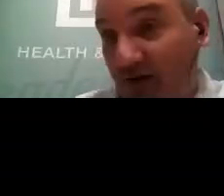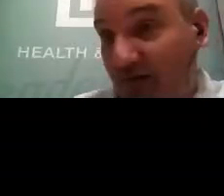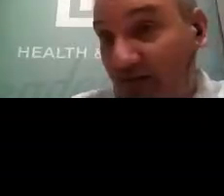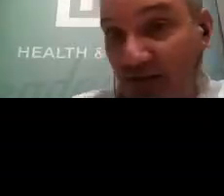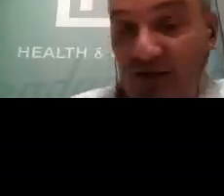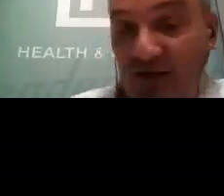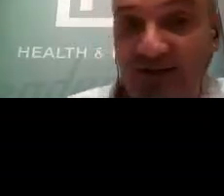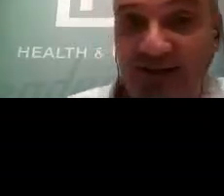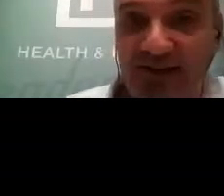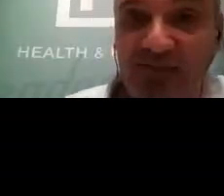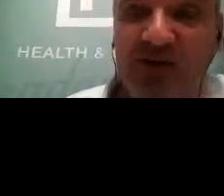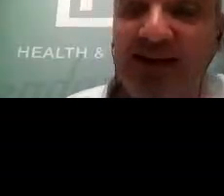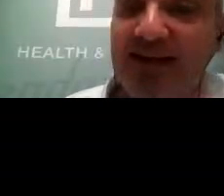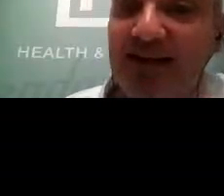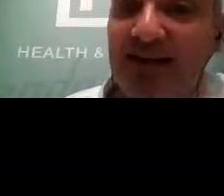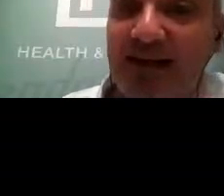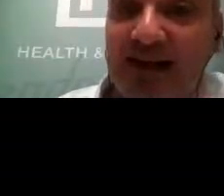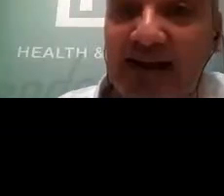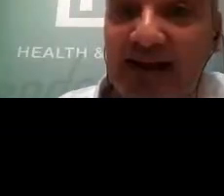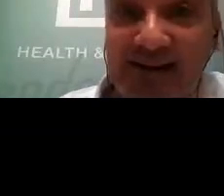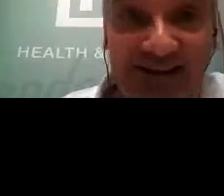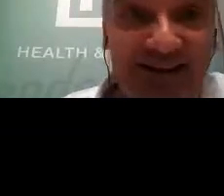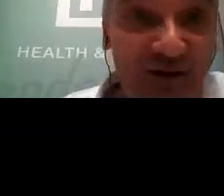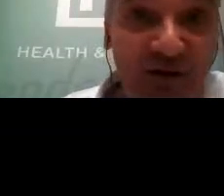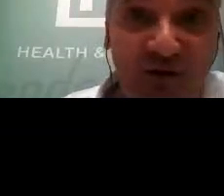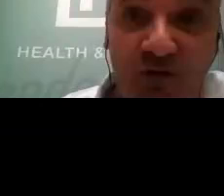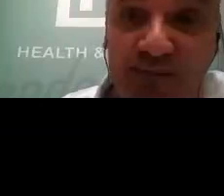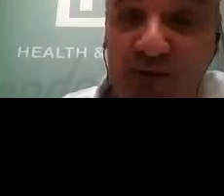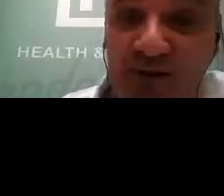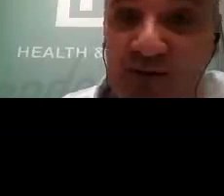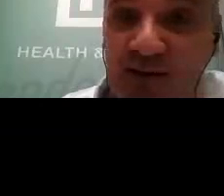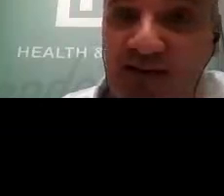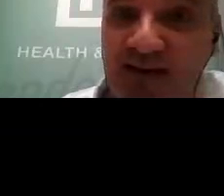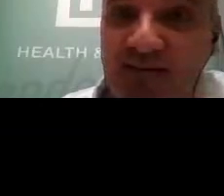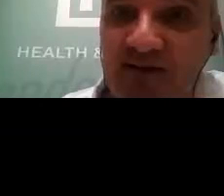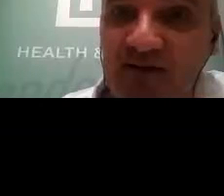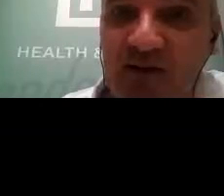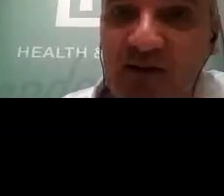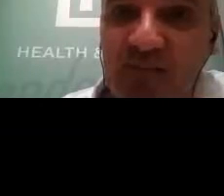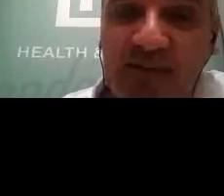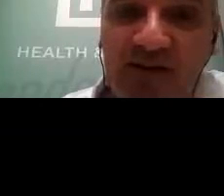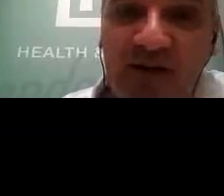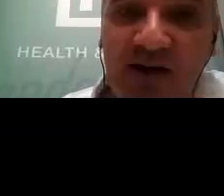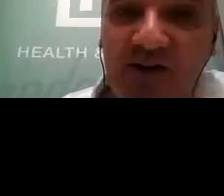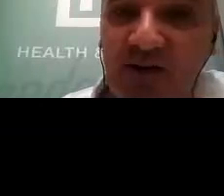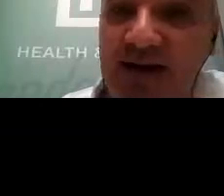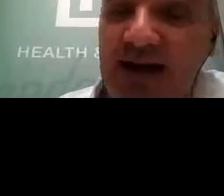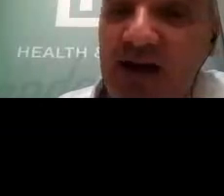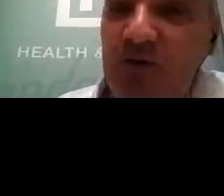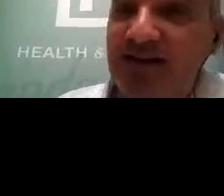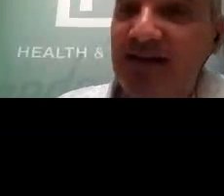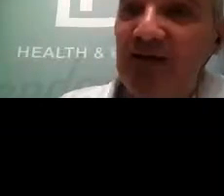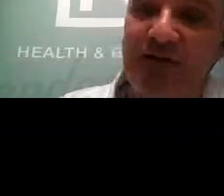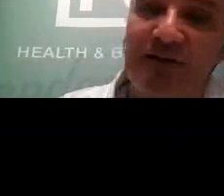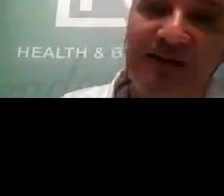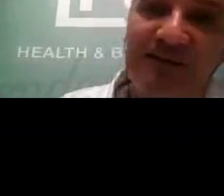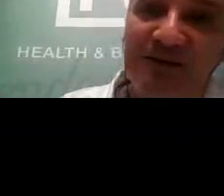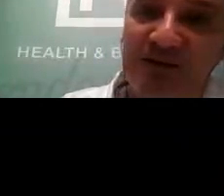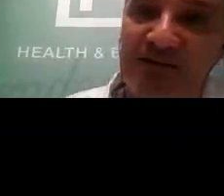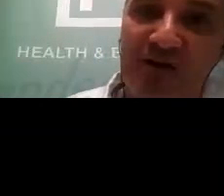efecto antiinflamatorio es importante. Existe, yo creo que es un concepto que seguramente habréis oído en más de una ocasión, un